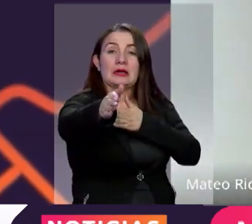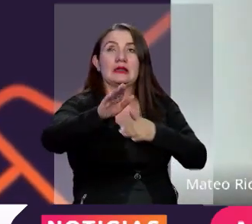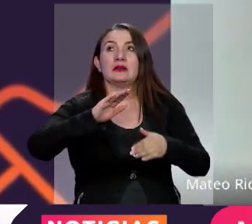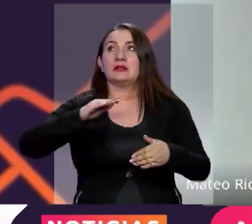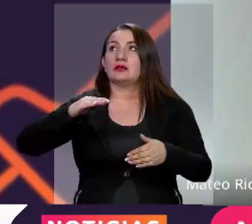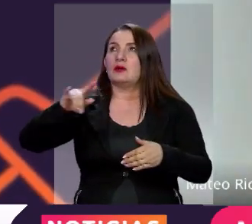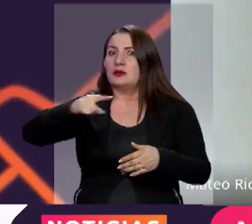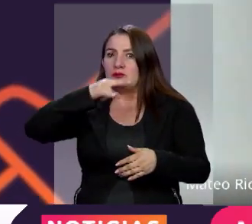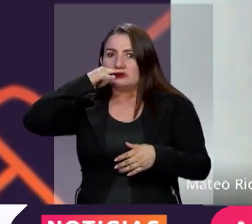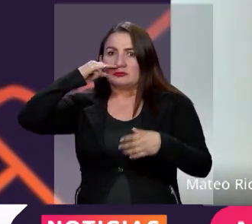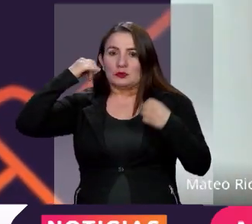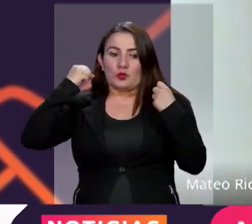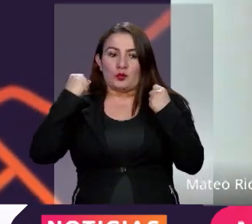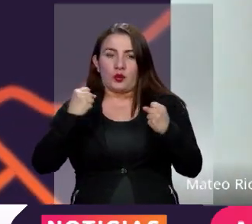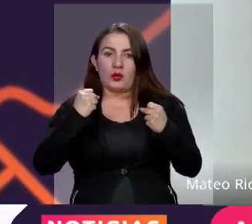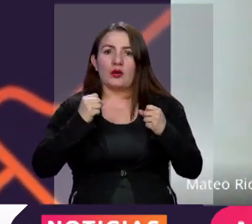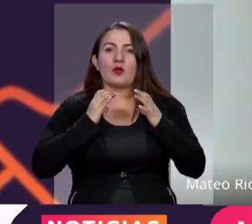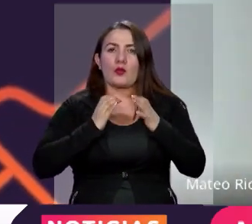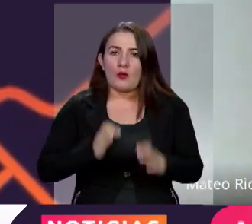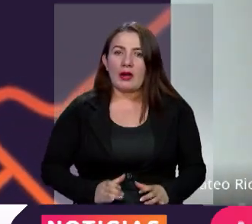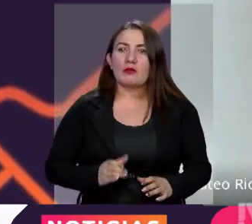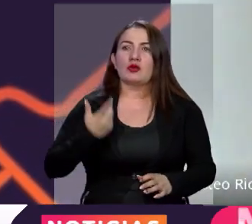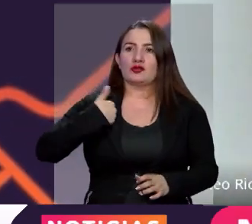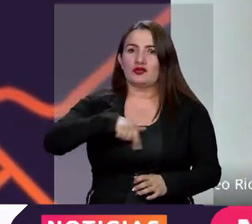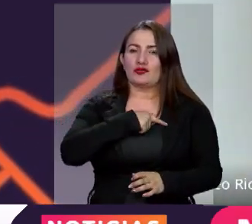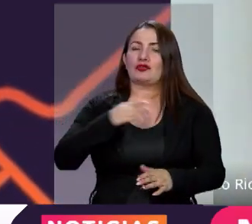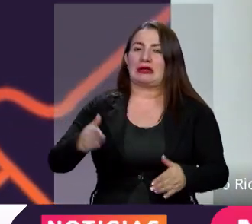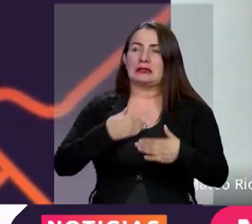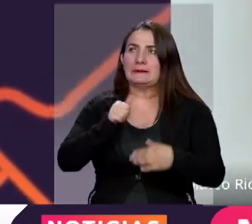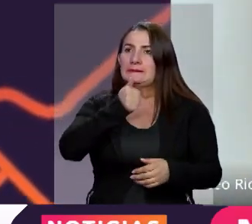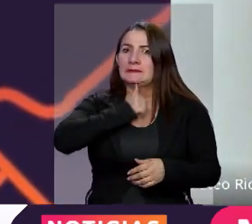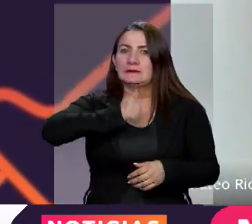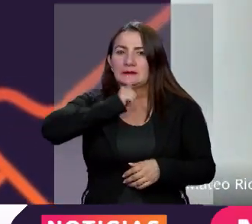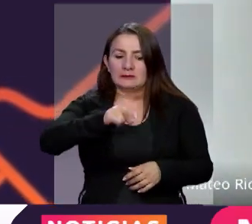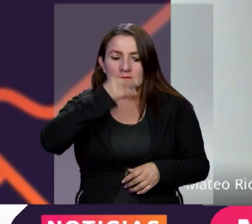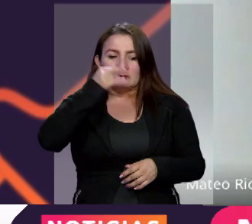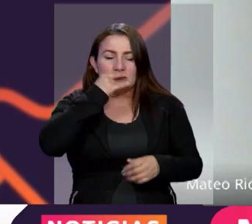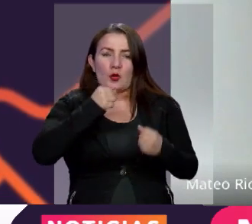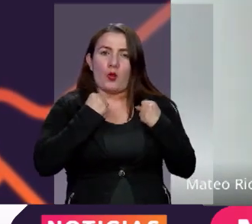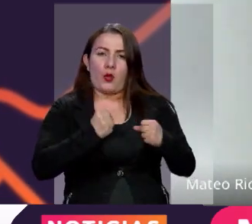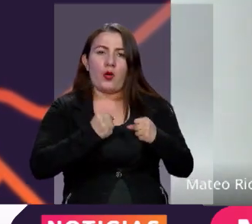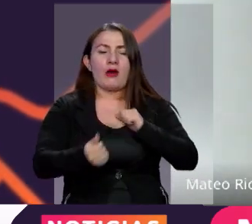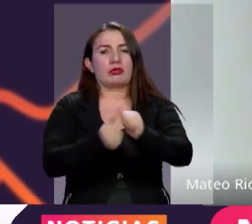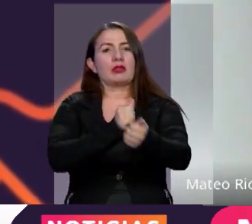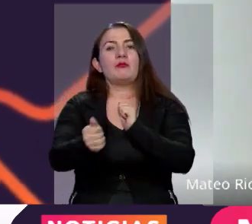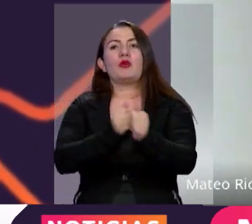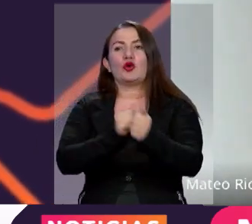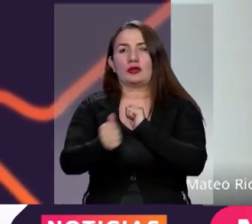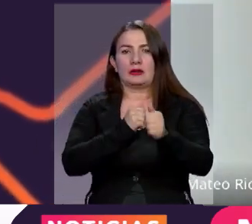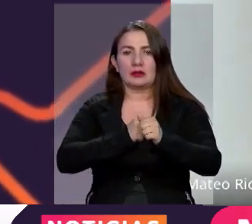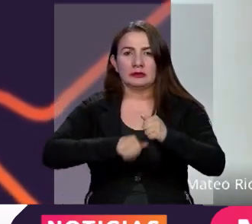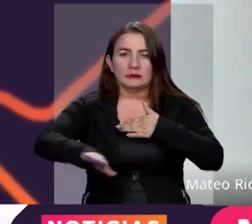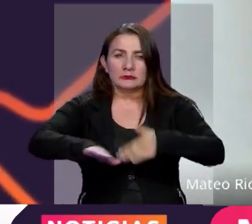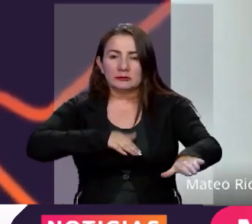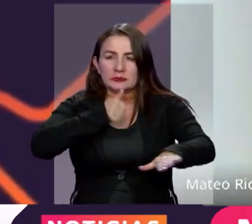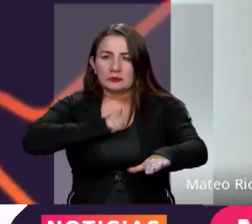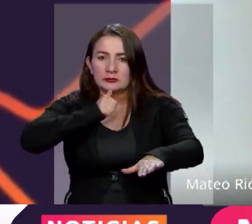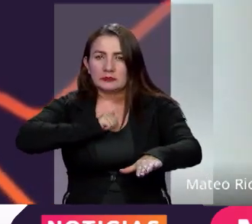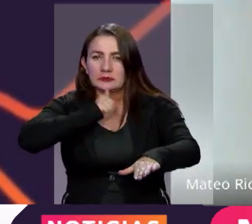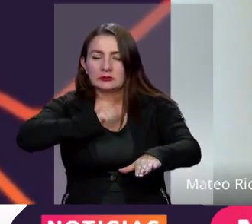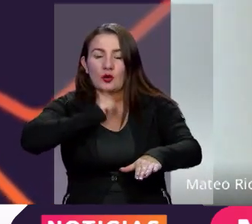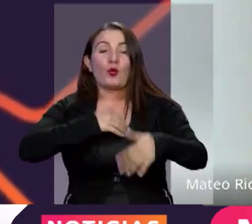altura y la fisionomía que tenemos los rolos, nos destacamos más que todo en los deportes de resistencia y